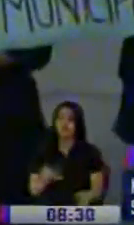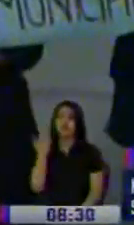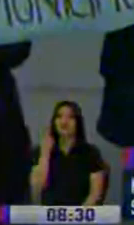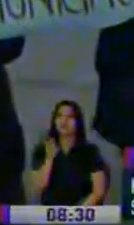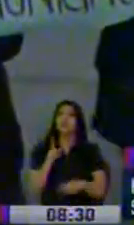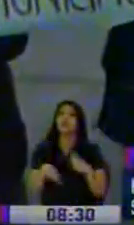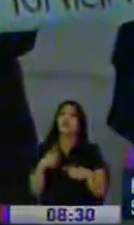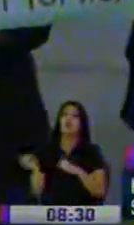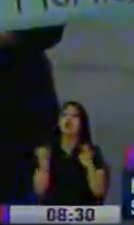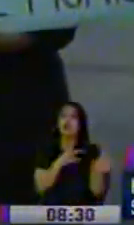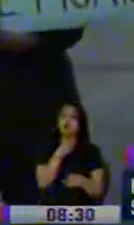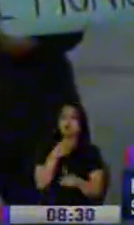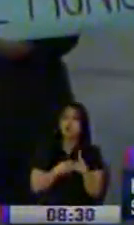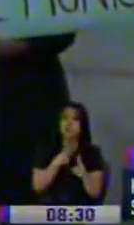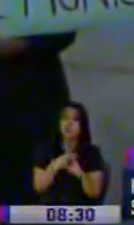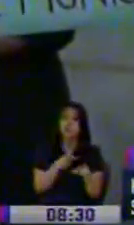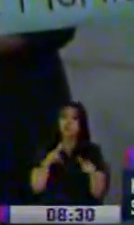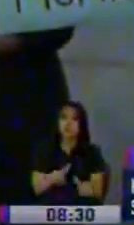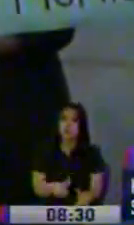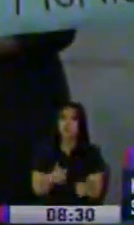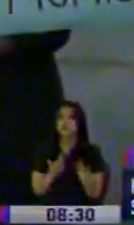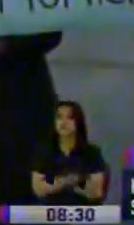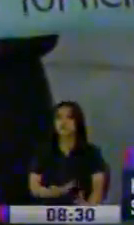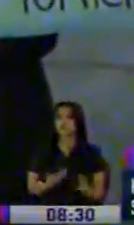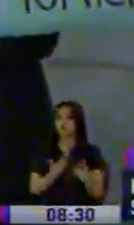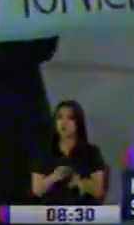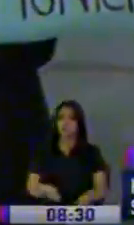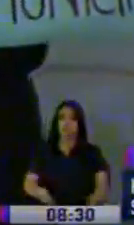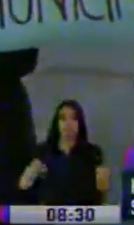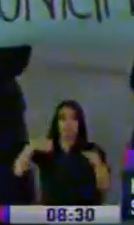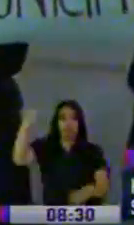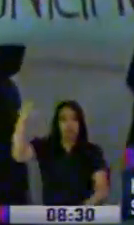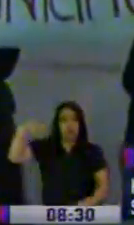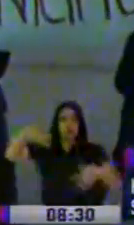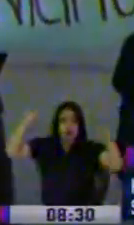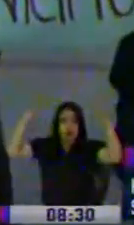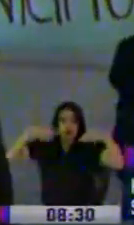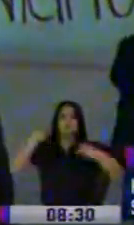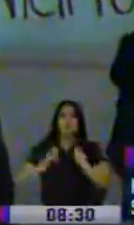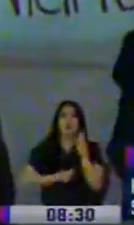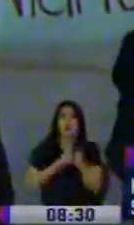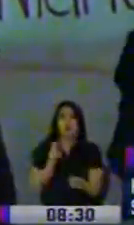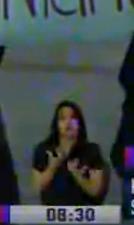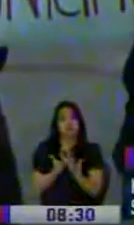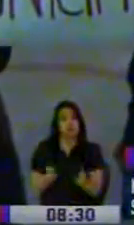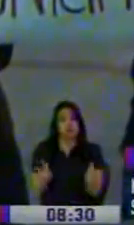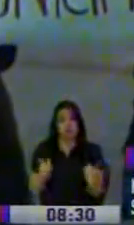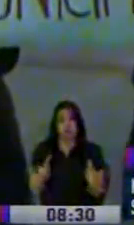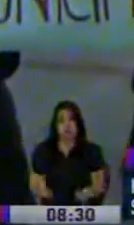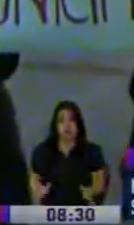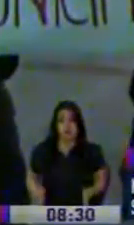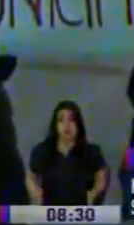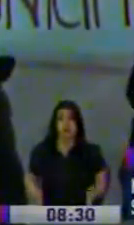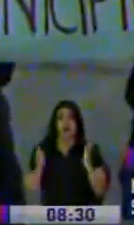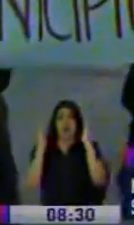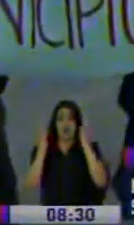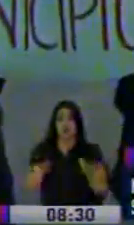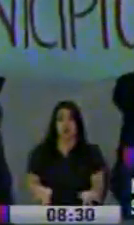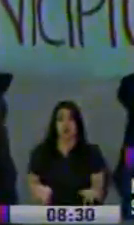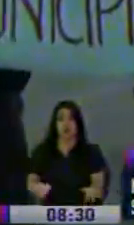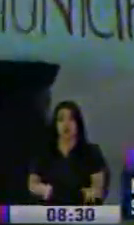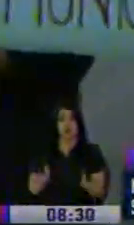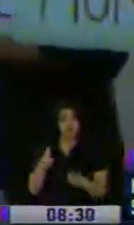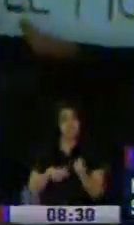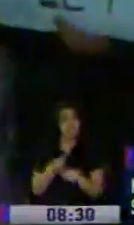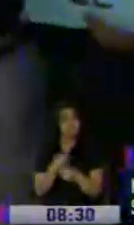bajar. Aquí estamos cogiendo, estamos en lodo, en soles, en todo, y no nos dan solución, estamos en unas carestías aquí. Así